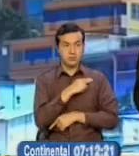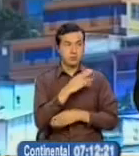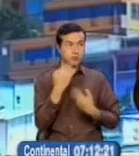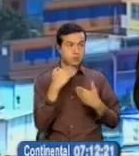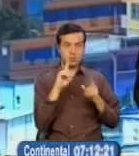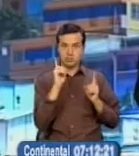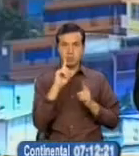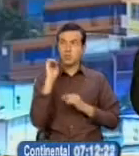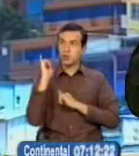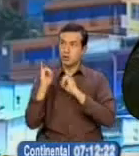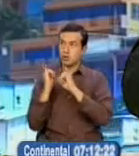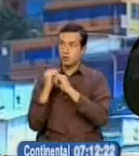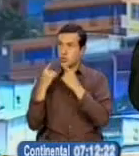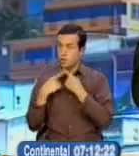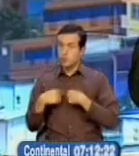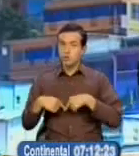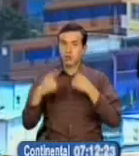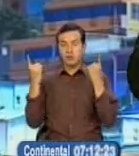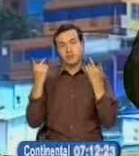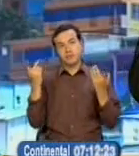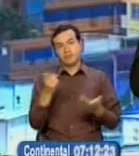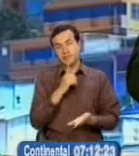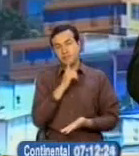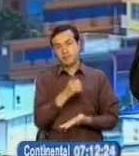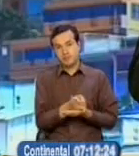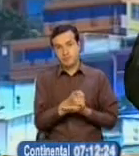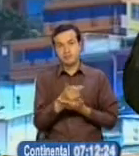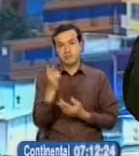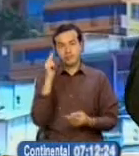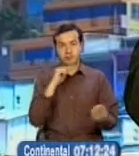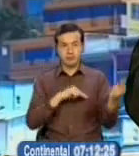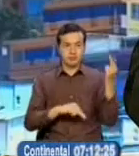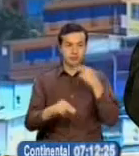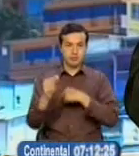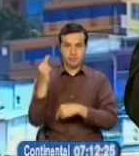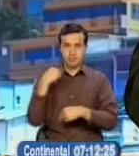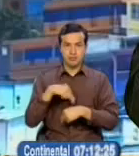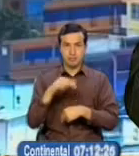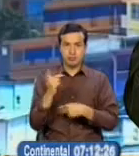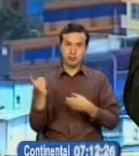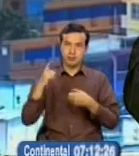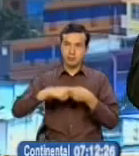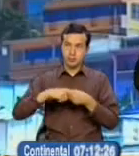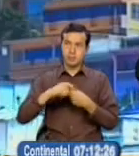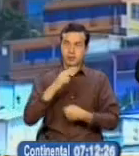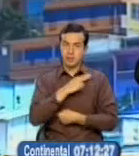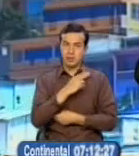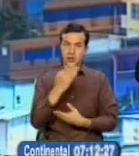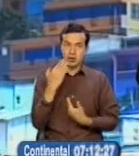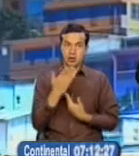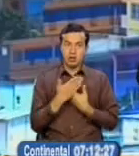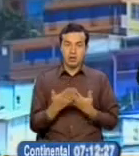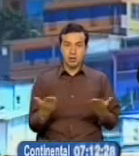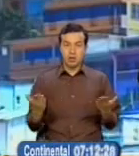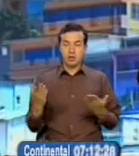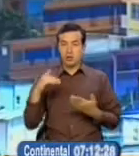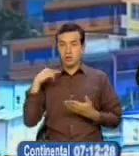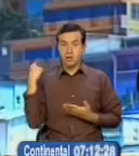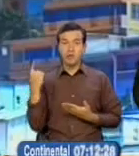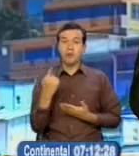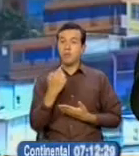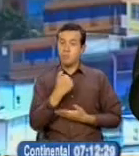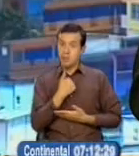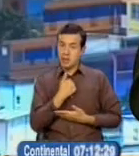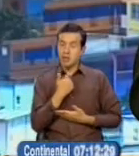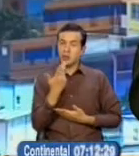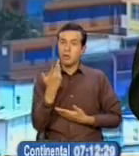Guayaquil. Entonces, fíjese usted, por supuesto que son evaluadas porque están indexadas, ¿no? Pero este sistema, si nosotros no construimos